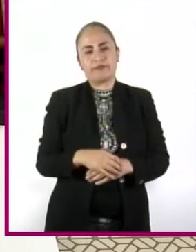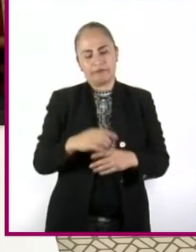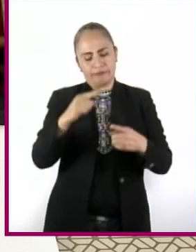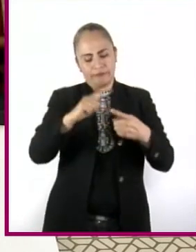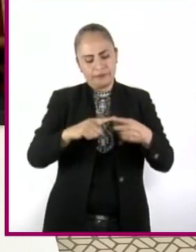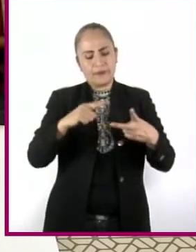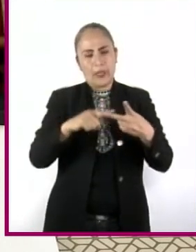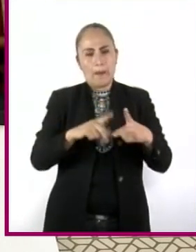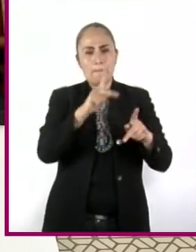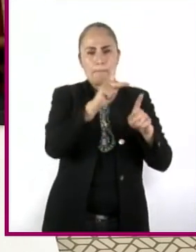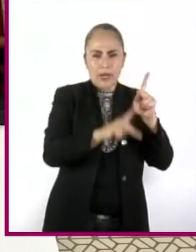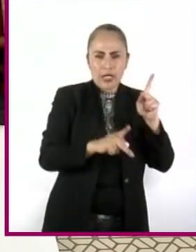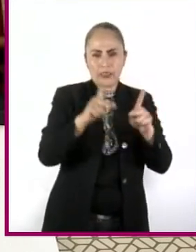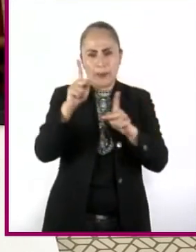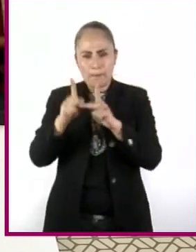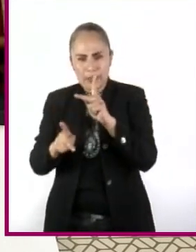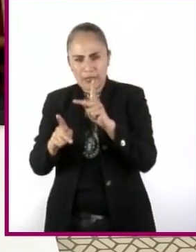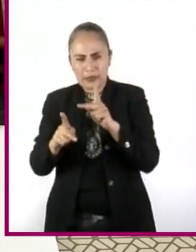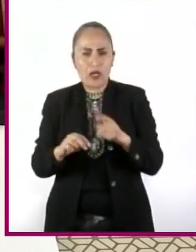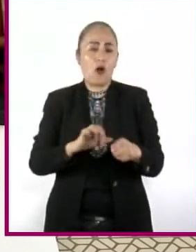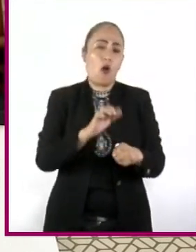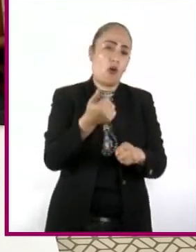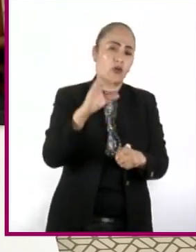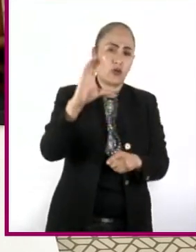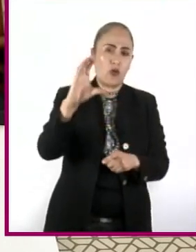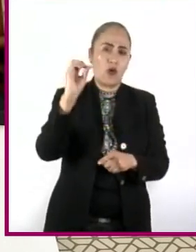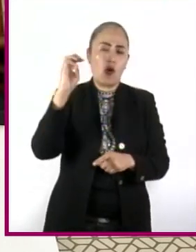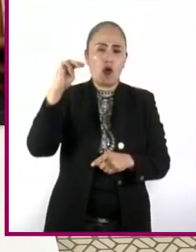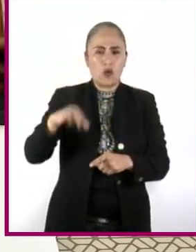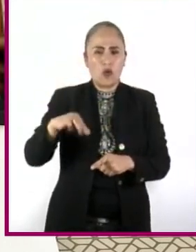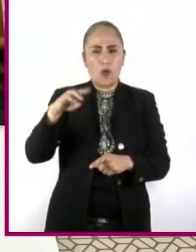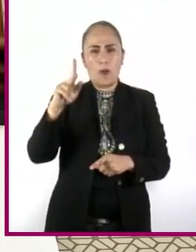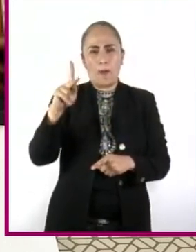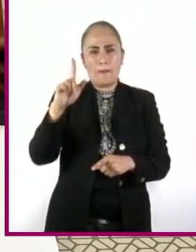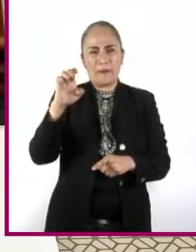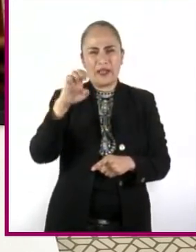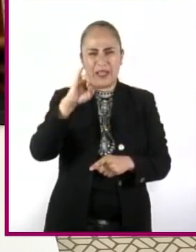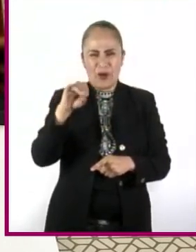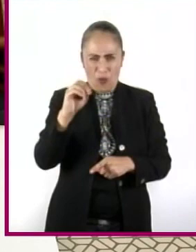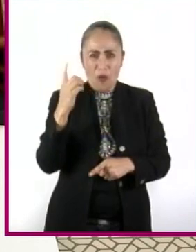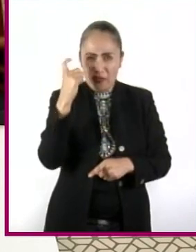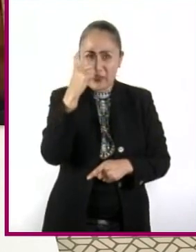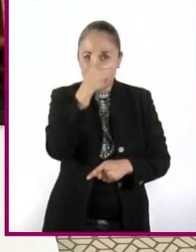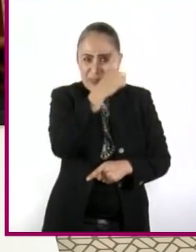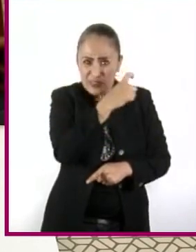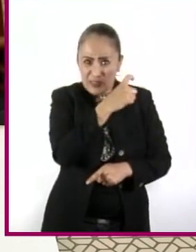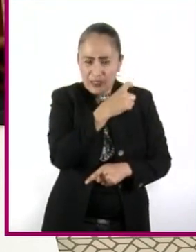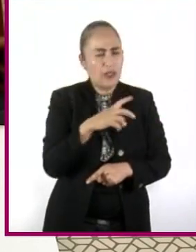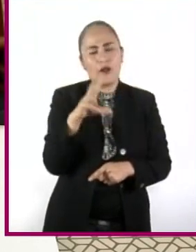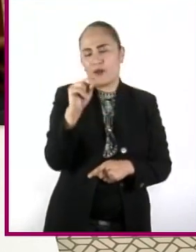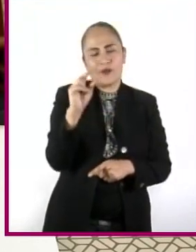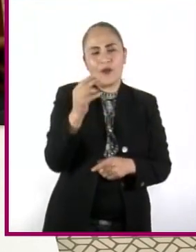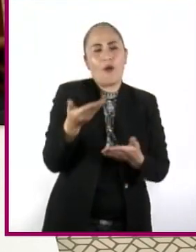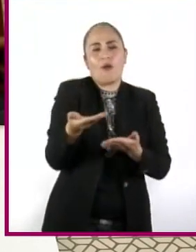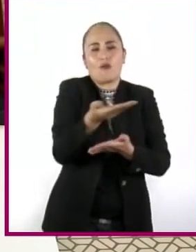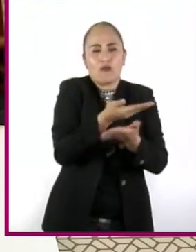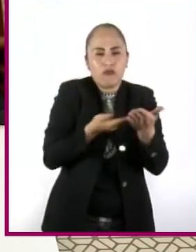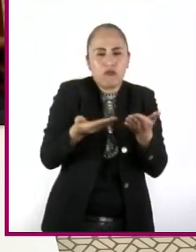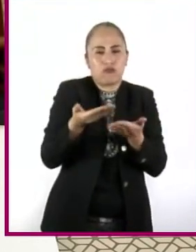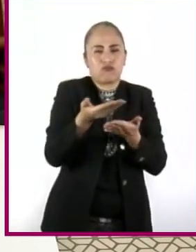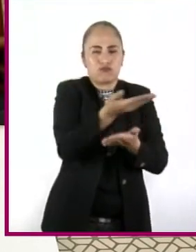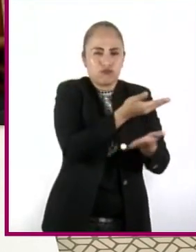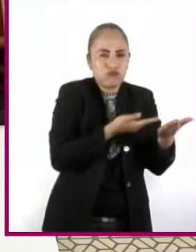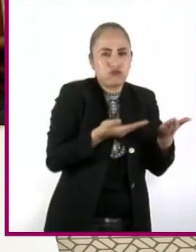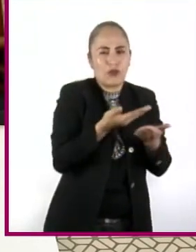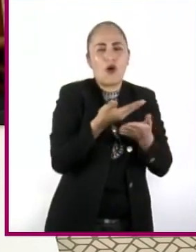componentes y existe lo complejo, no en el sentido de complicado, sino de la interacción y del sistema